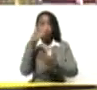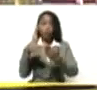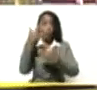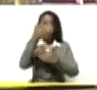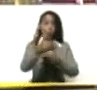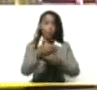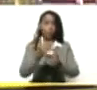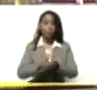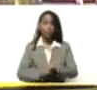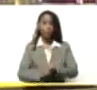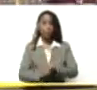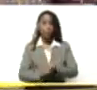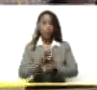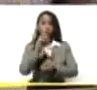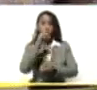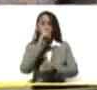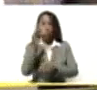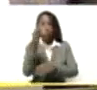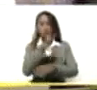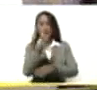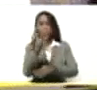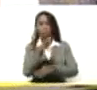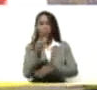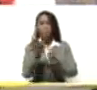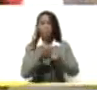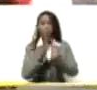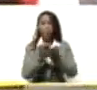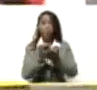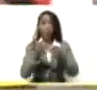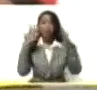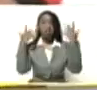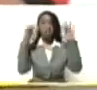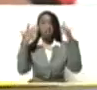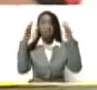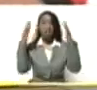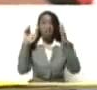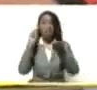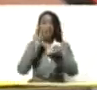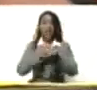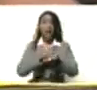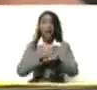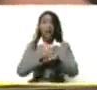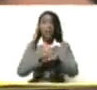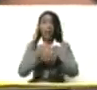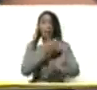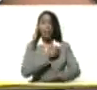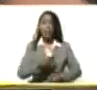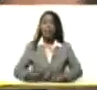hace un año el mundo entero aplaudía la llegada de Joe Biden.